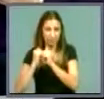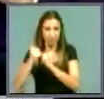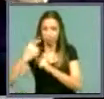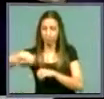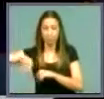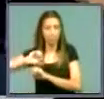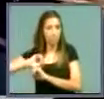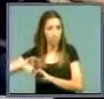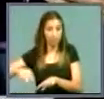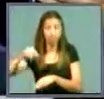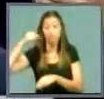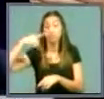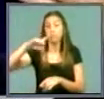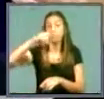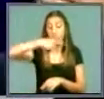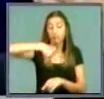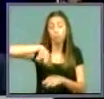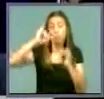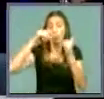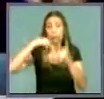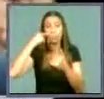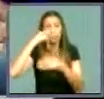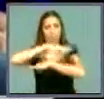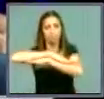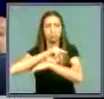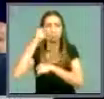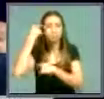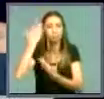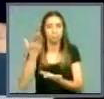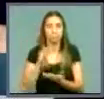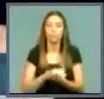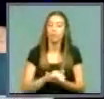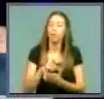ahora viven la democracia, qué reflexión le deja? Creo que